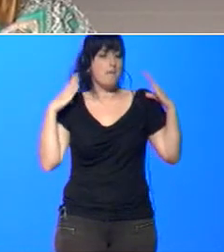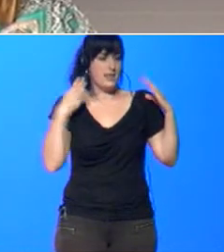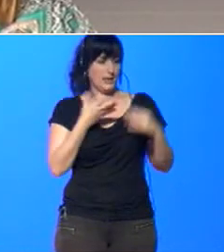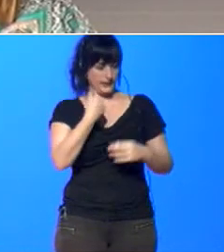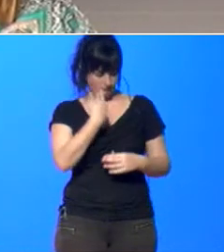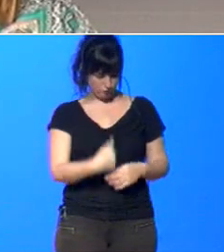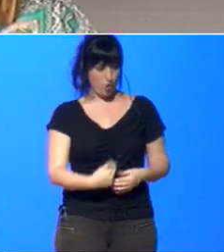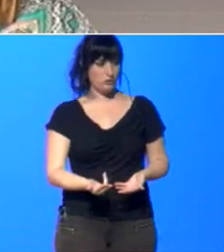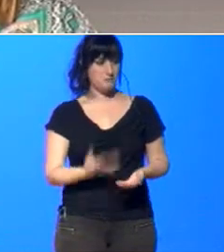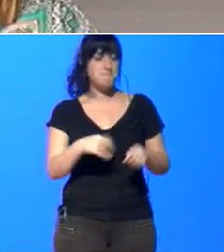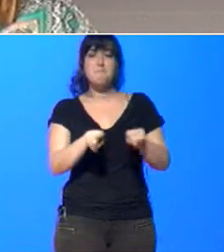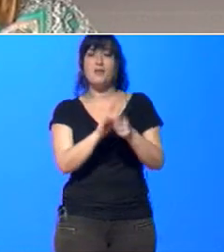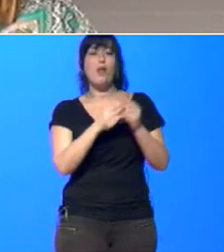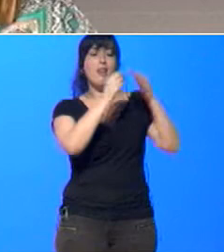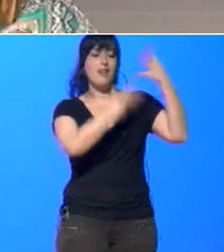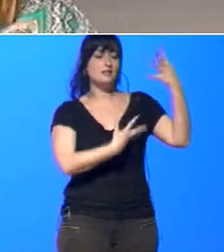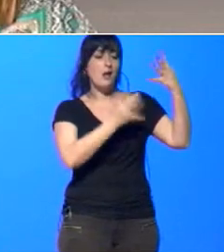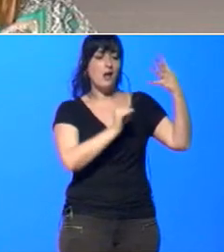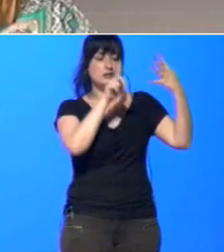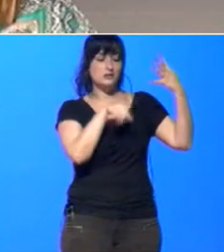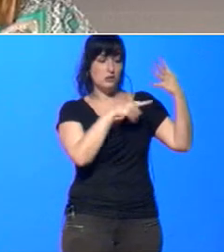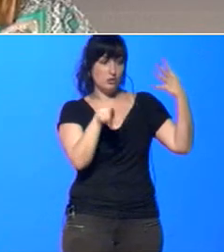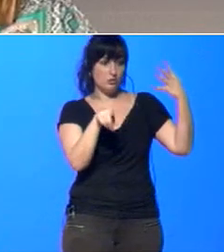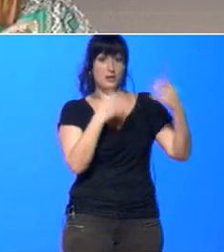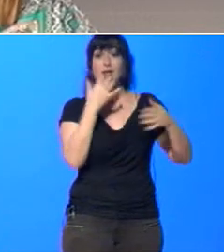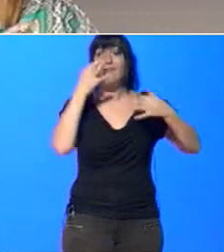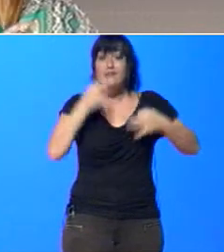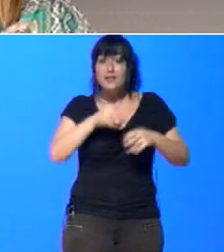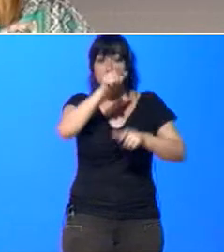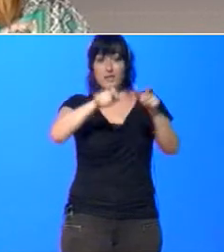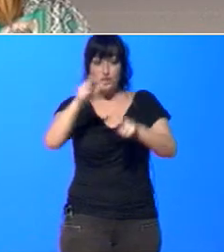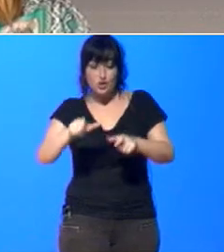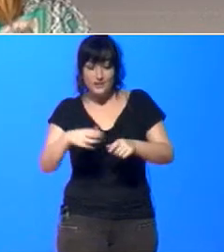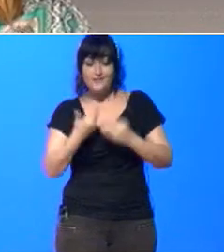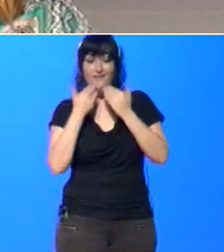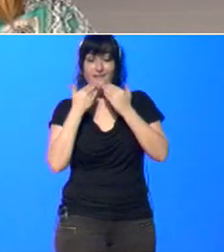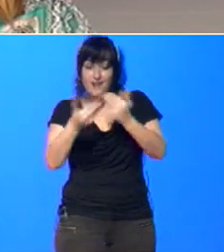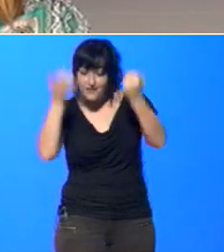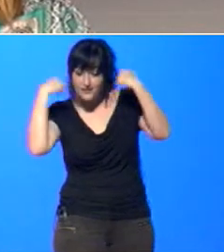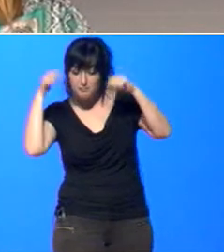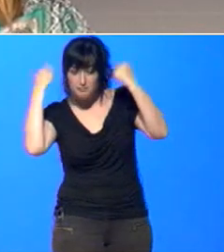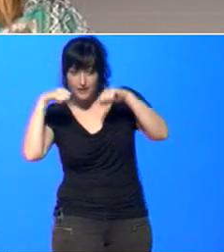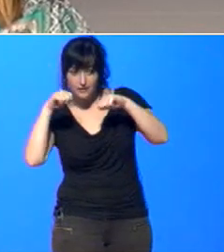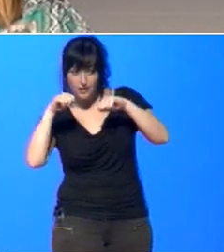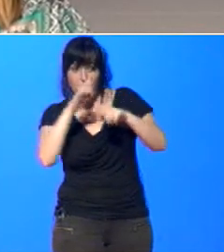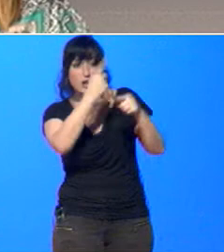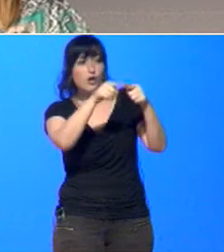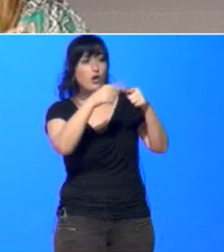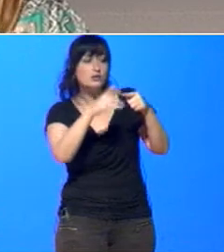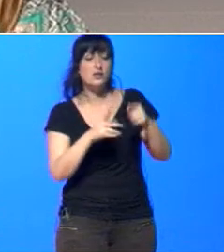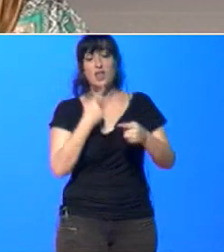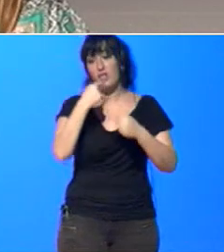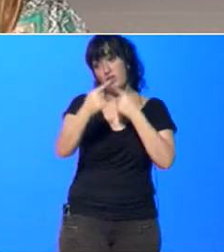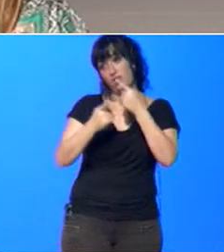en realidad, la gente, desde la práctica, aprendemos todas esas cosas que, así dichas, una a